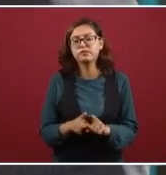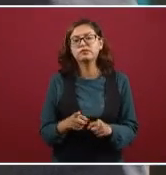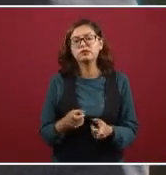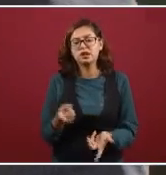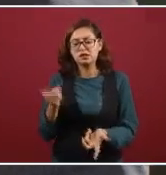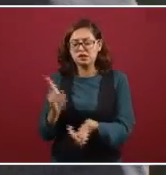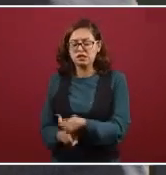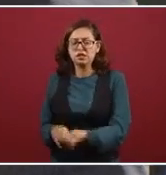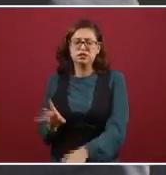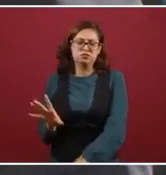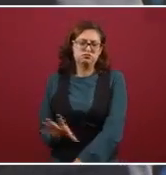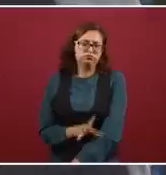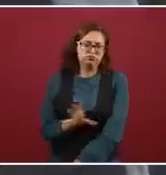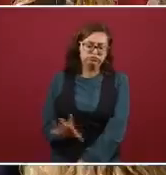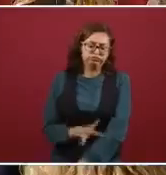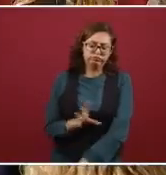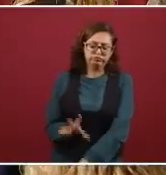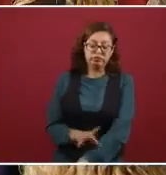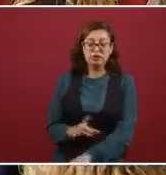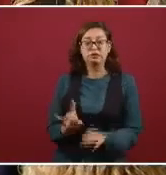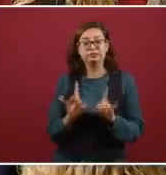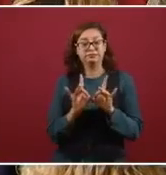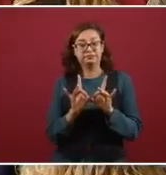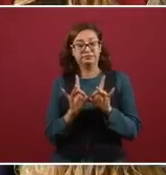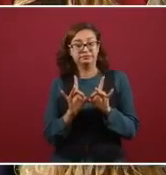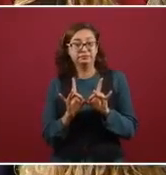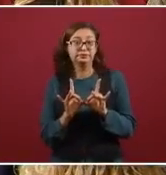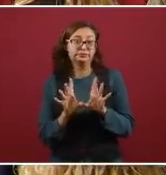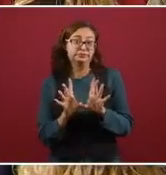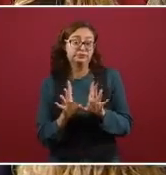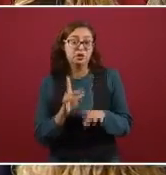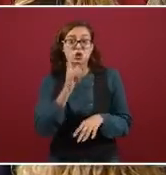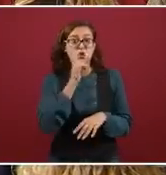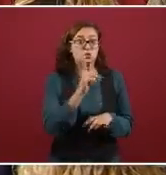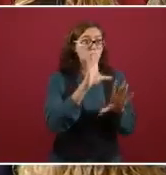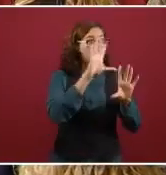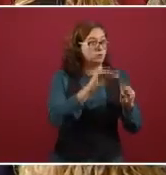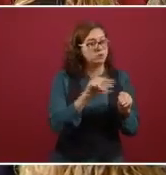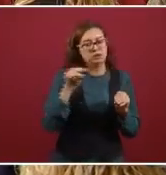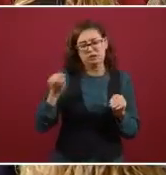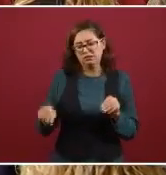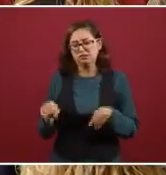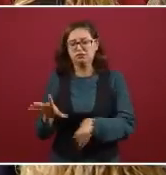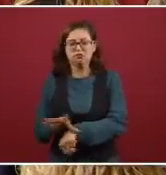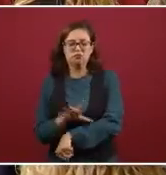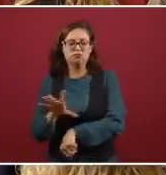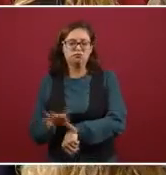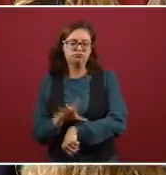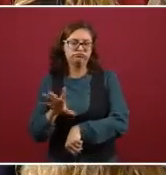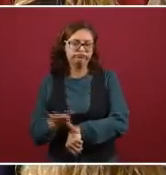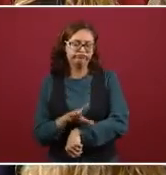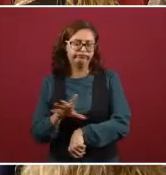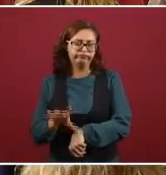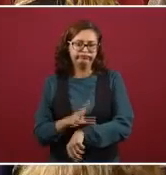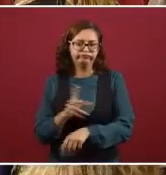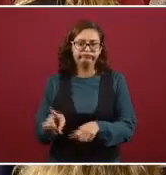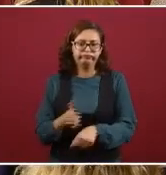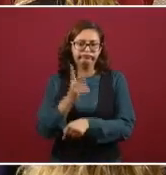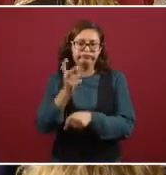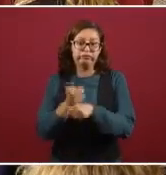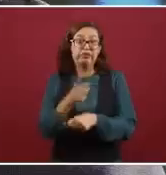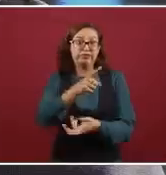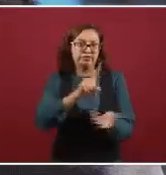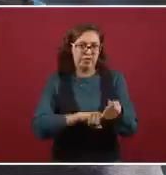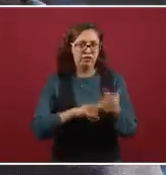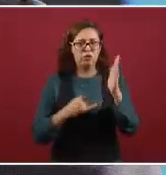eléctrica de emergencia, cuando se va, dado que tiene un elevador, pues cuando se iba la luz hay una planta eléctrica, hay dos cuartos de lavado,